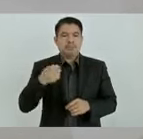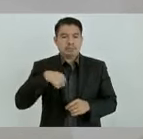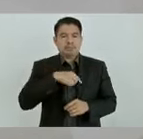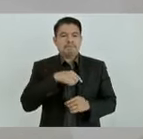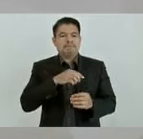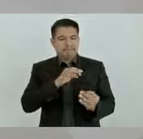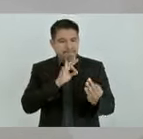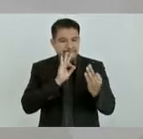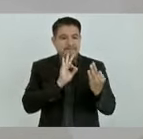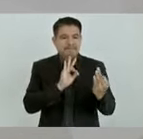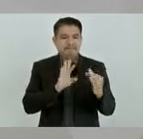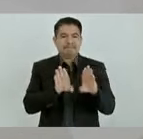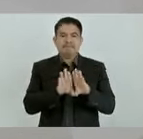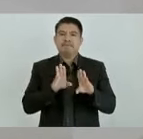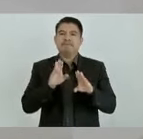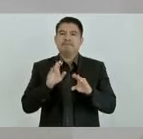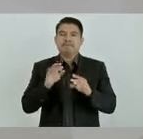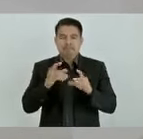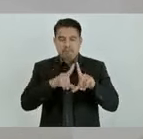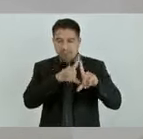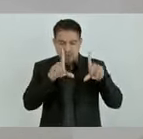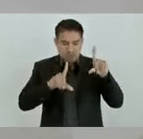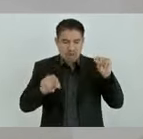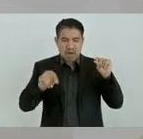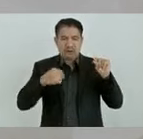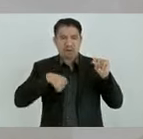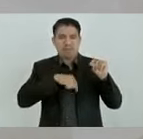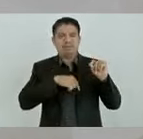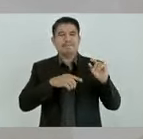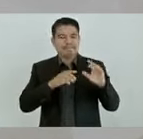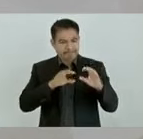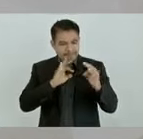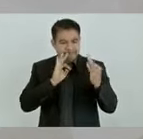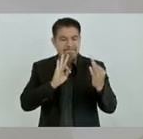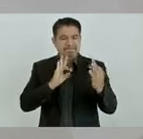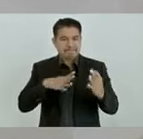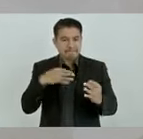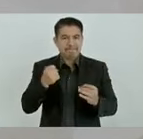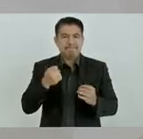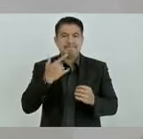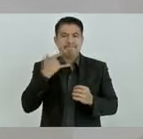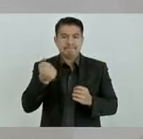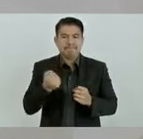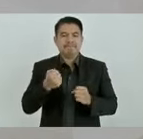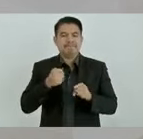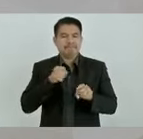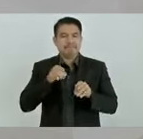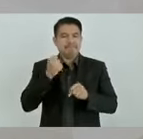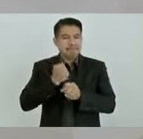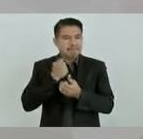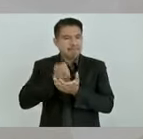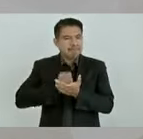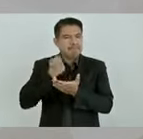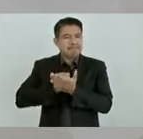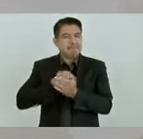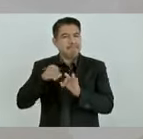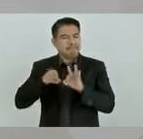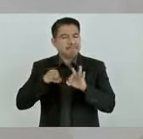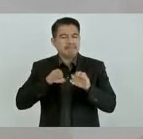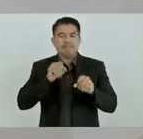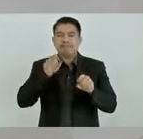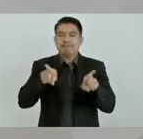enfrentando a nivel nacional y en Chiapas. Poco a poco